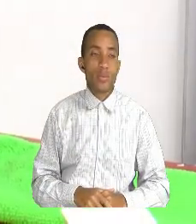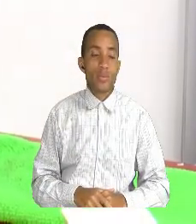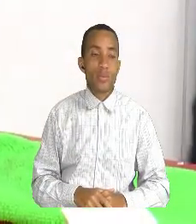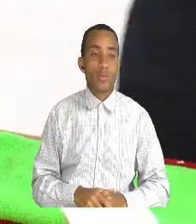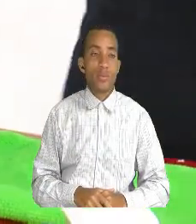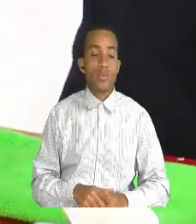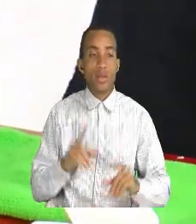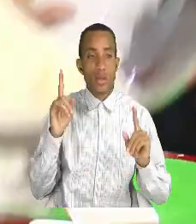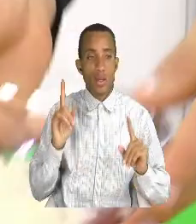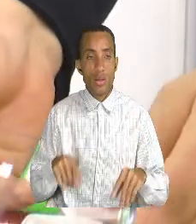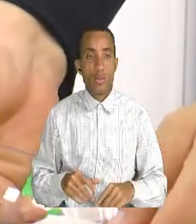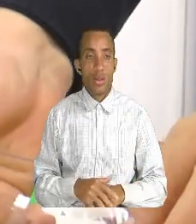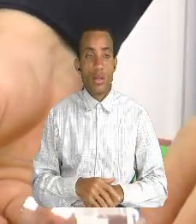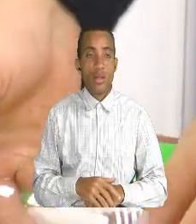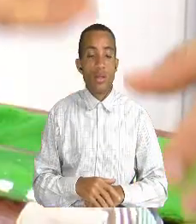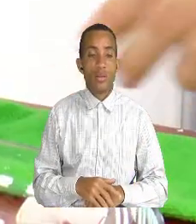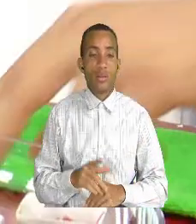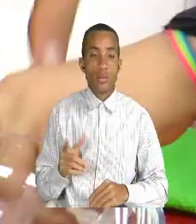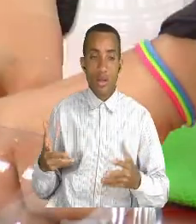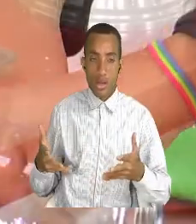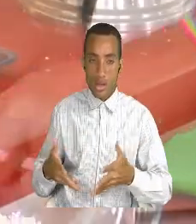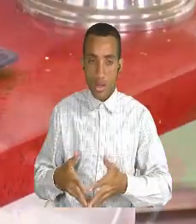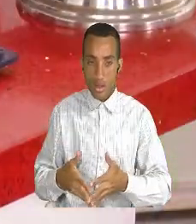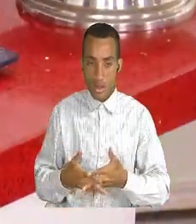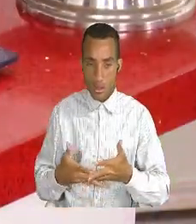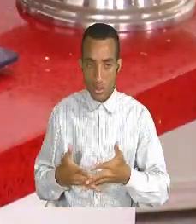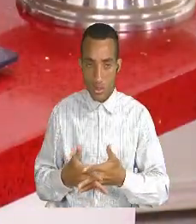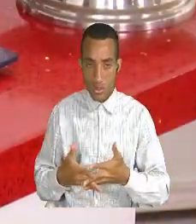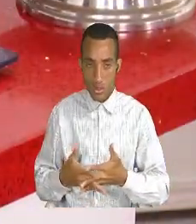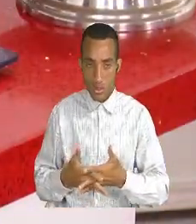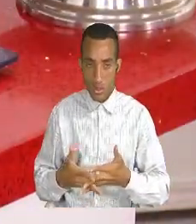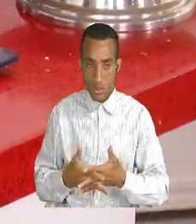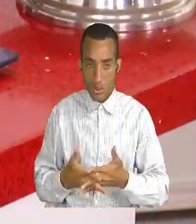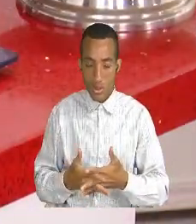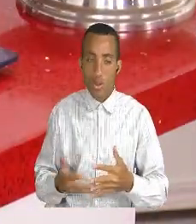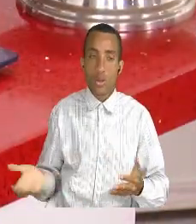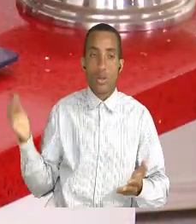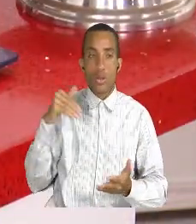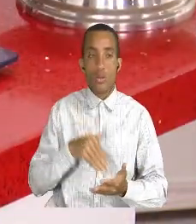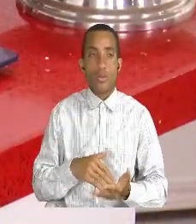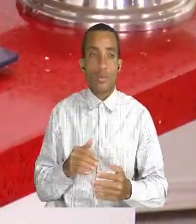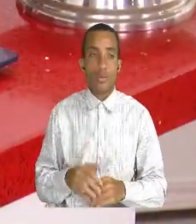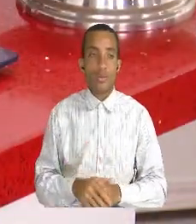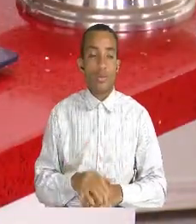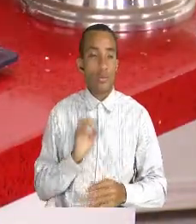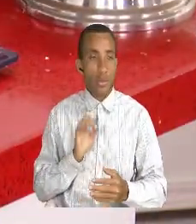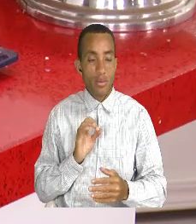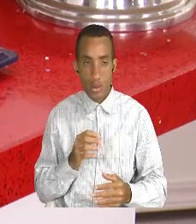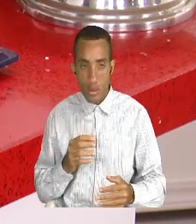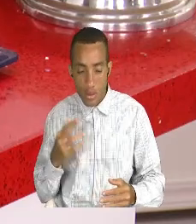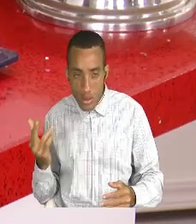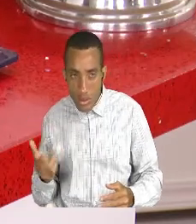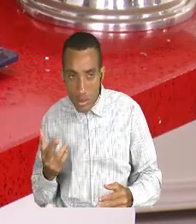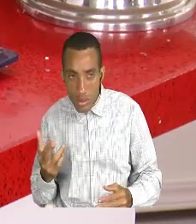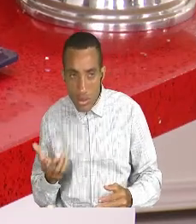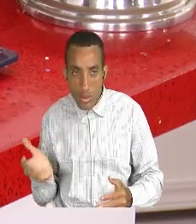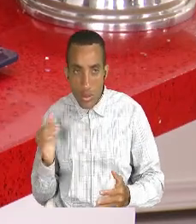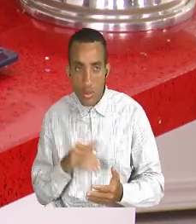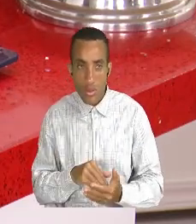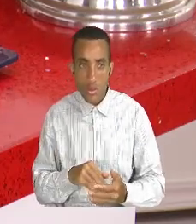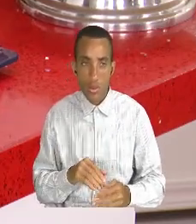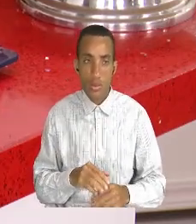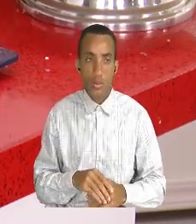que había traído un arroz. Listo, perfecto. Listo. Entonces, aquí vuelvo y le voy a... Yo siempre rectifico muchos sabores. Aquí no he